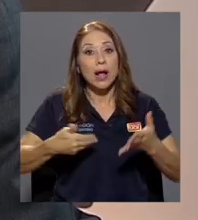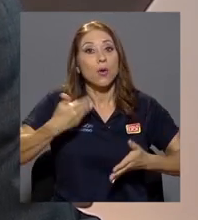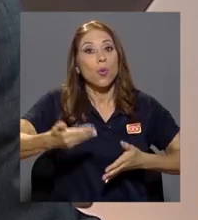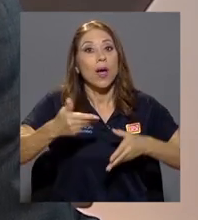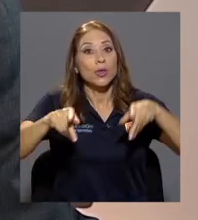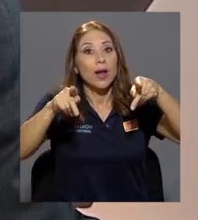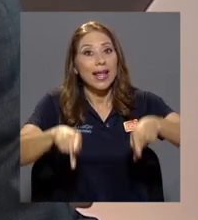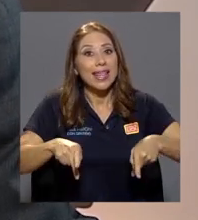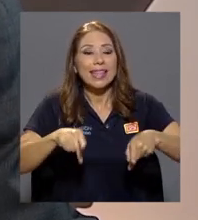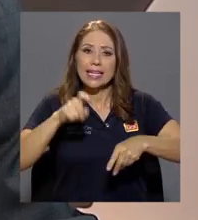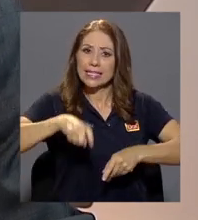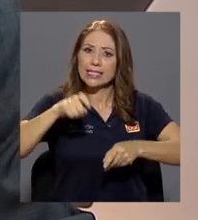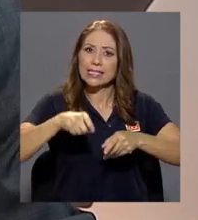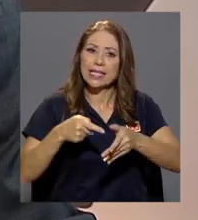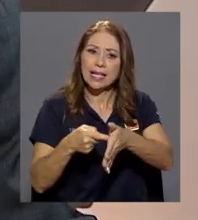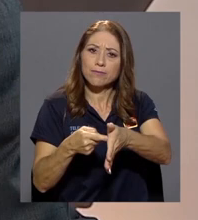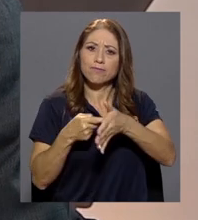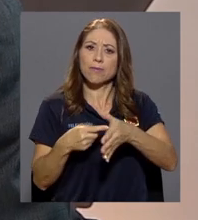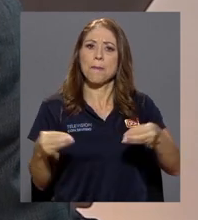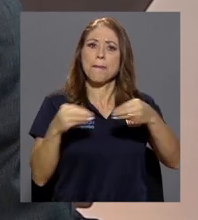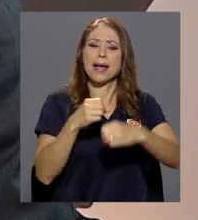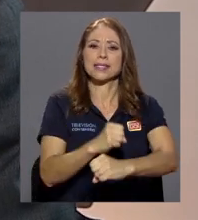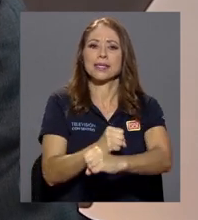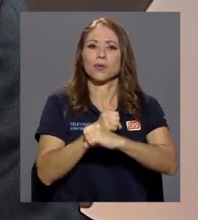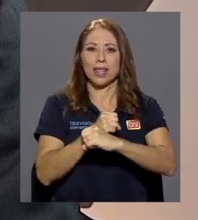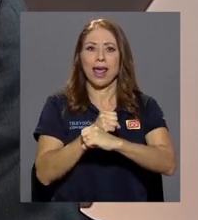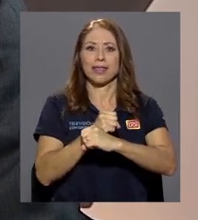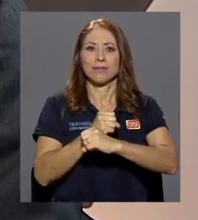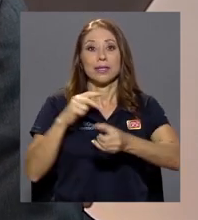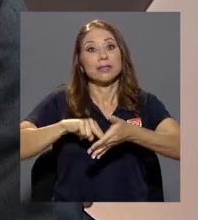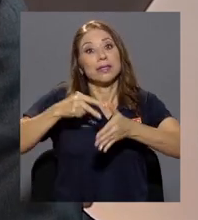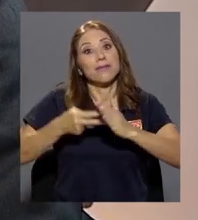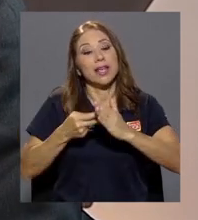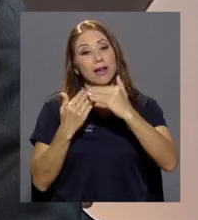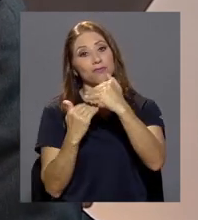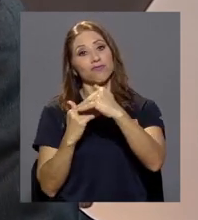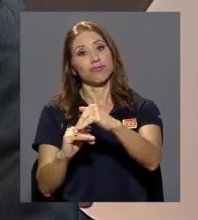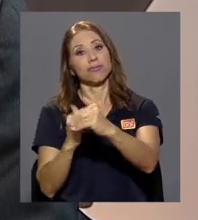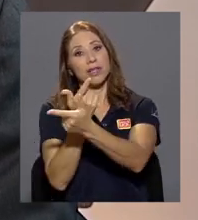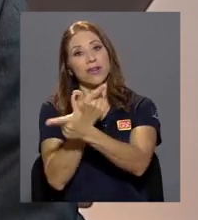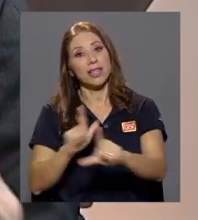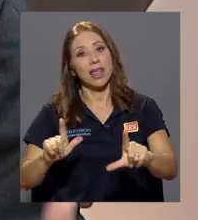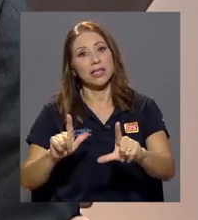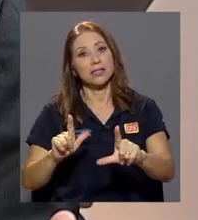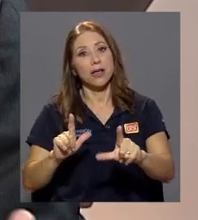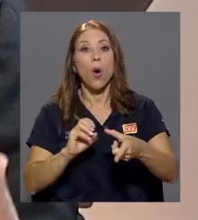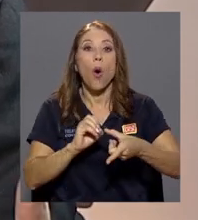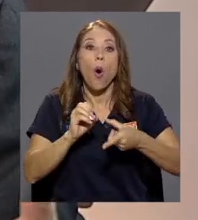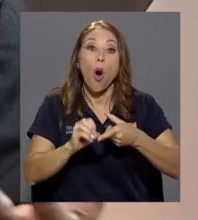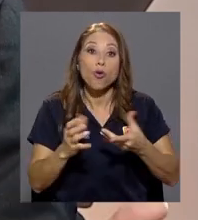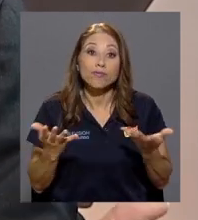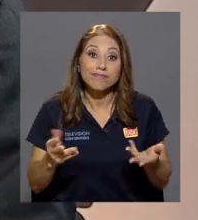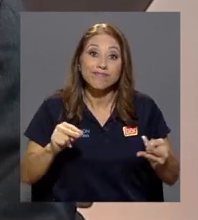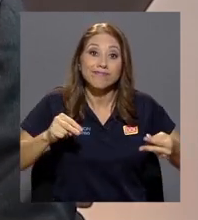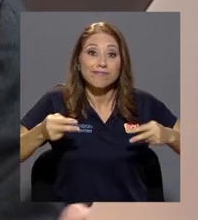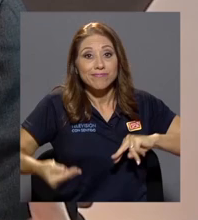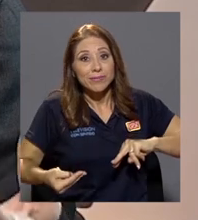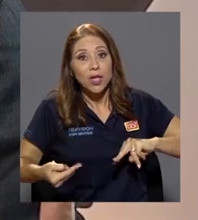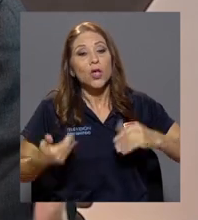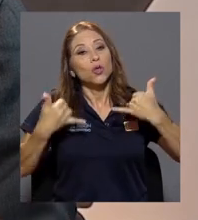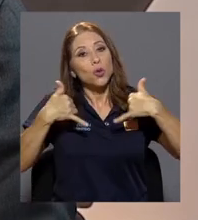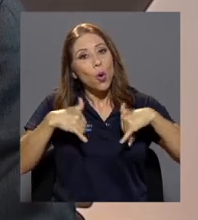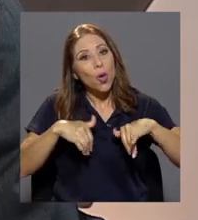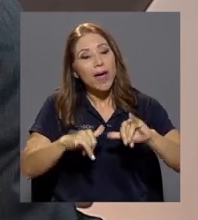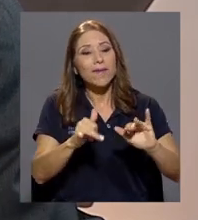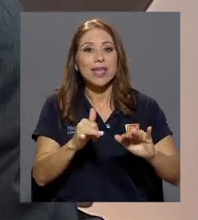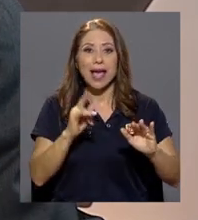demanda más seguridad y en consecuencia una restricción de las libertades o desde el otro lado se sigue apostando todavía